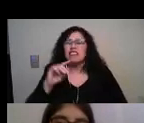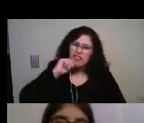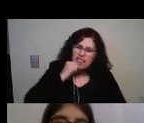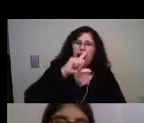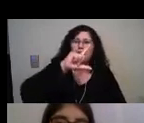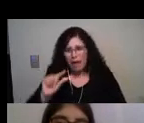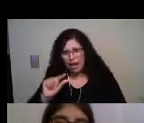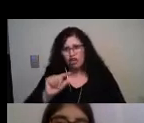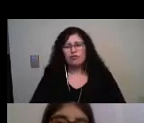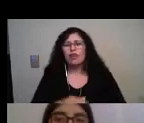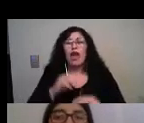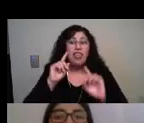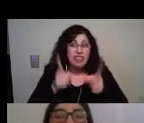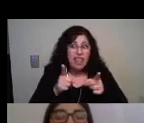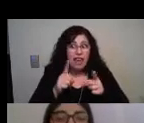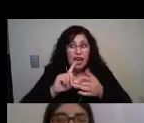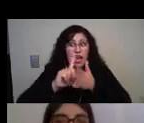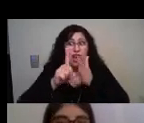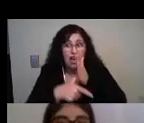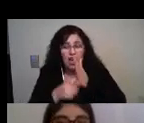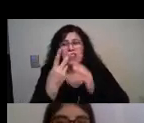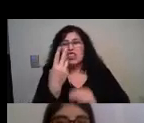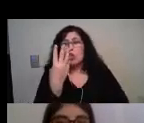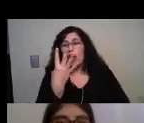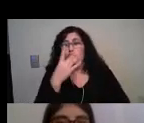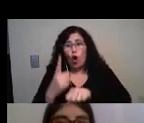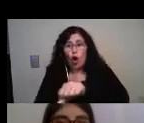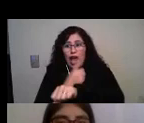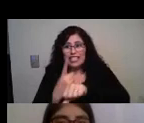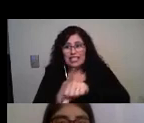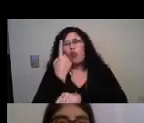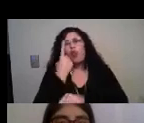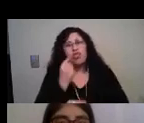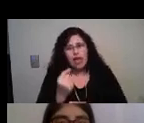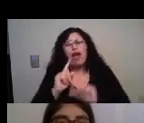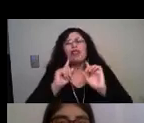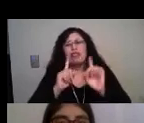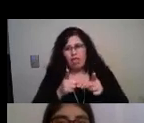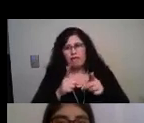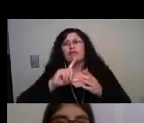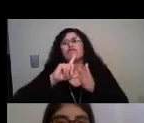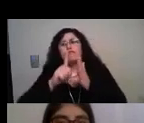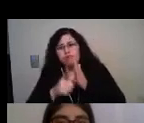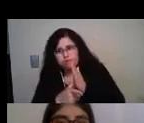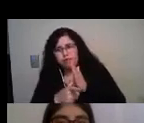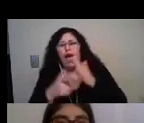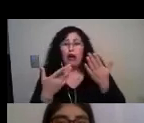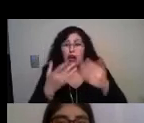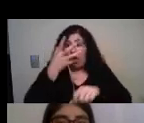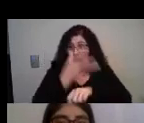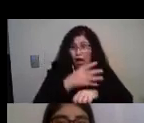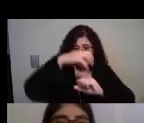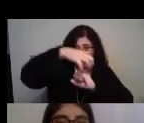Entonces, en este sentido es necesario recordar que hay regiones cerebrales que tienen una función específica,